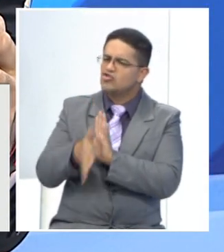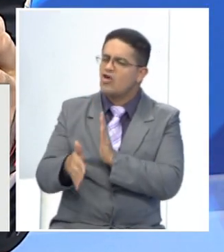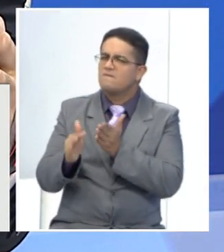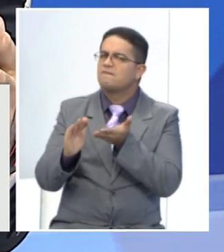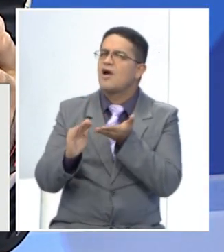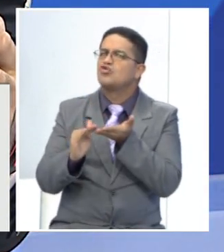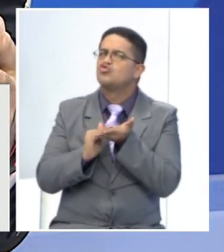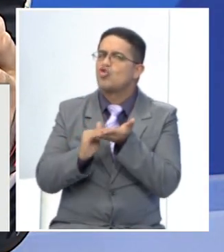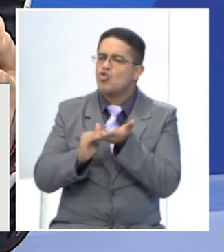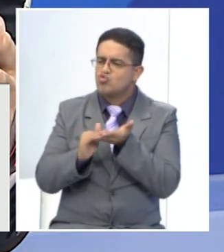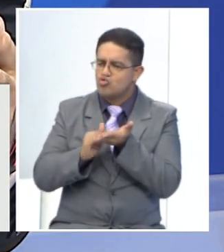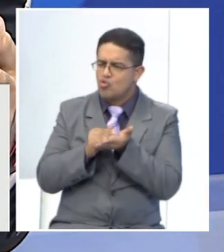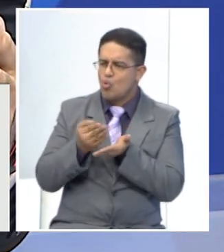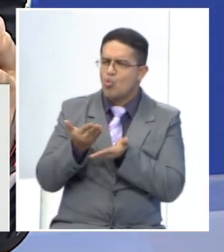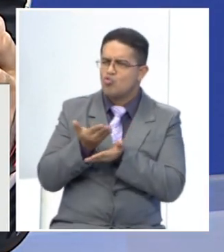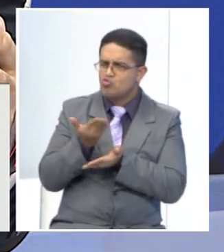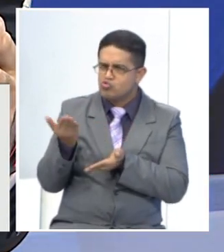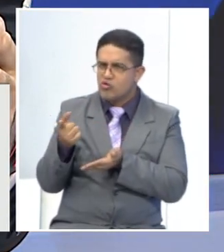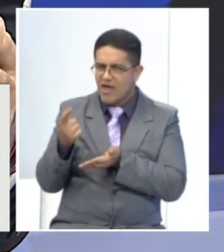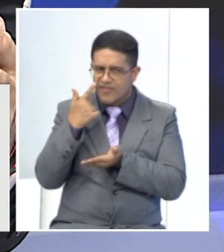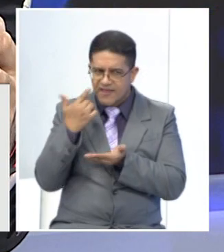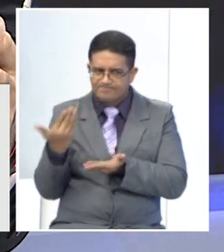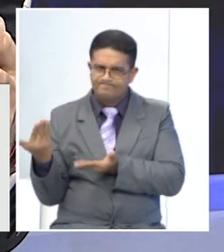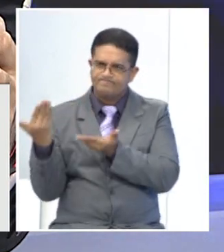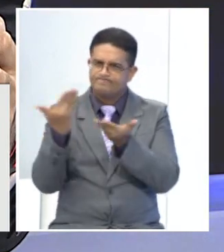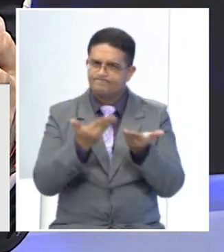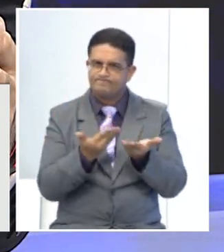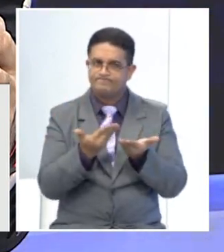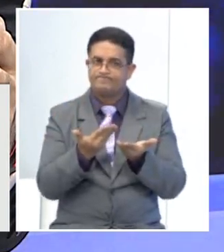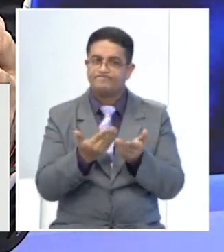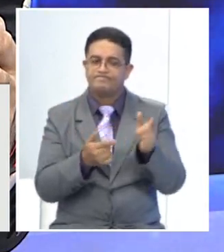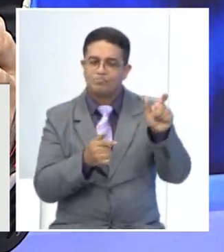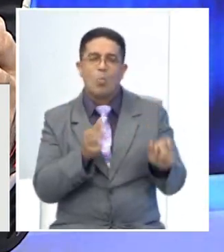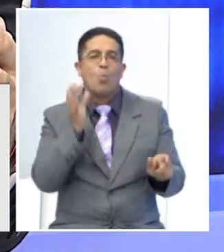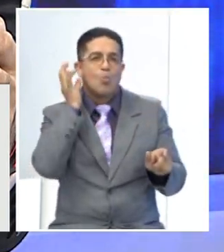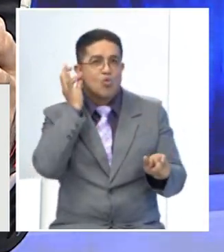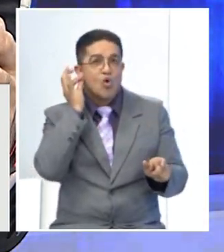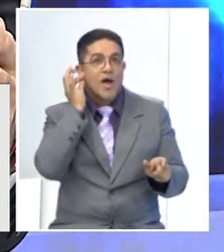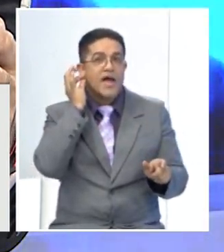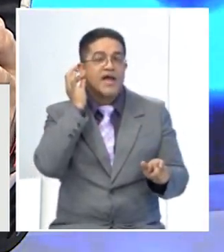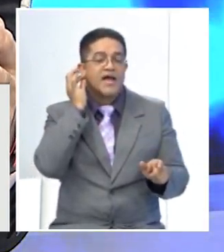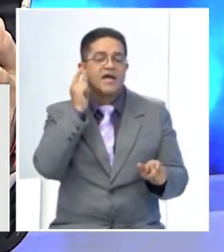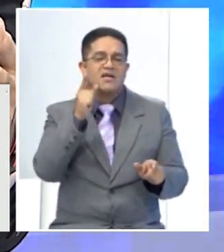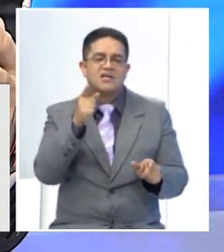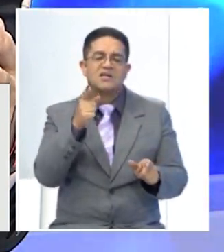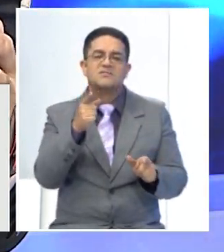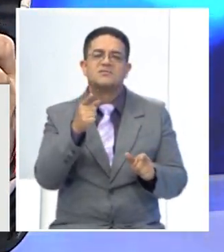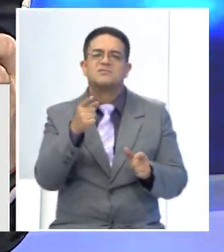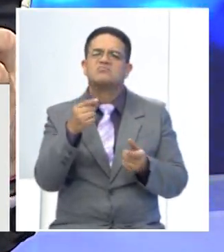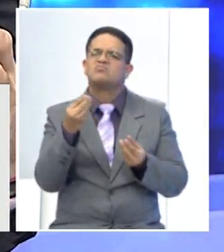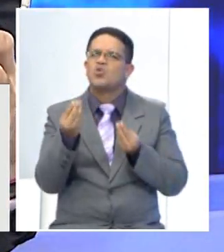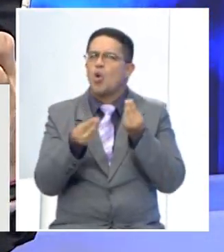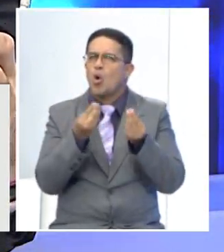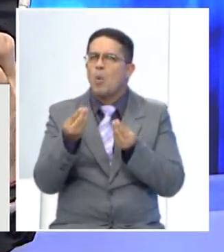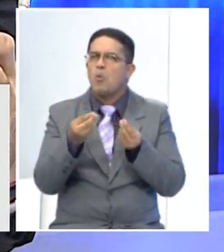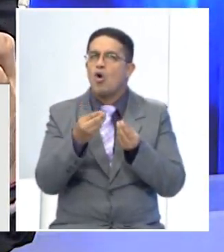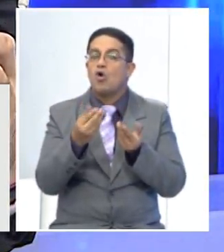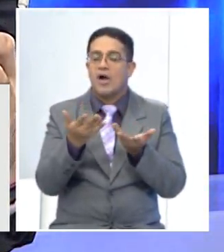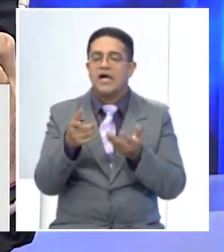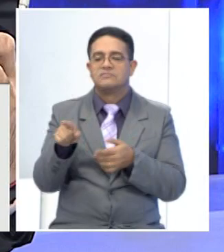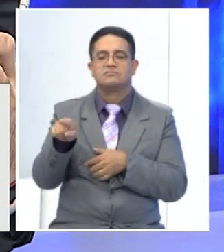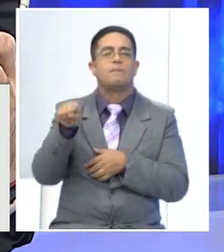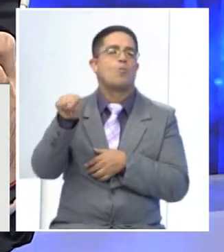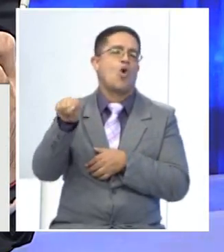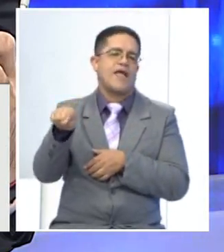solución que ustedes como especialistas le plantean a esa paciente, digamos, ¿cuál es ese abanico de opciones? Porque fíjese que por acá nos